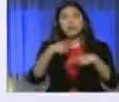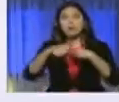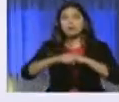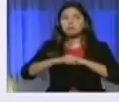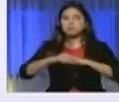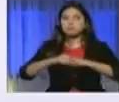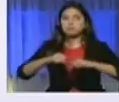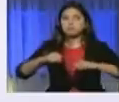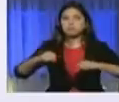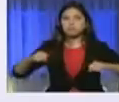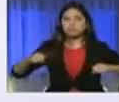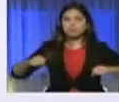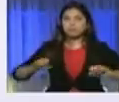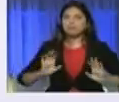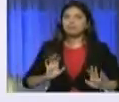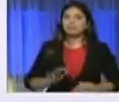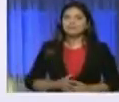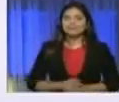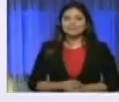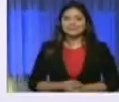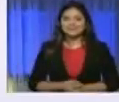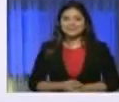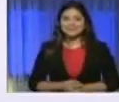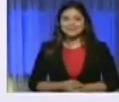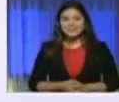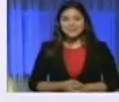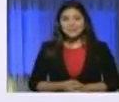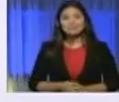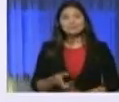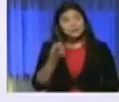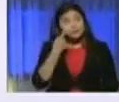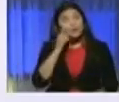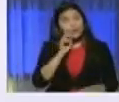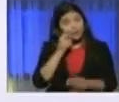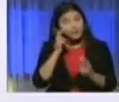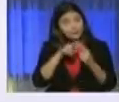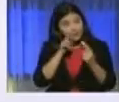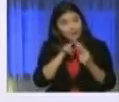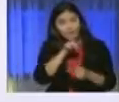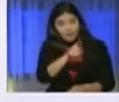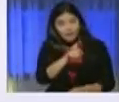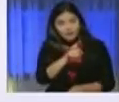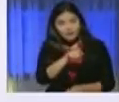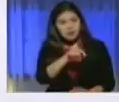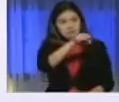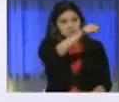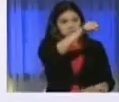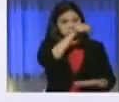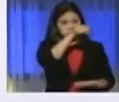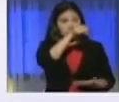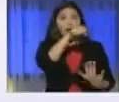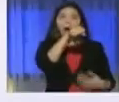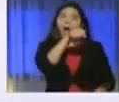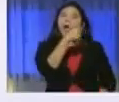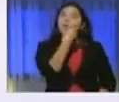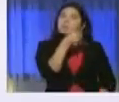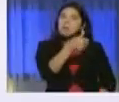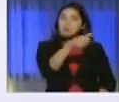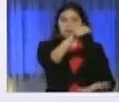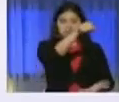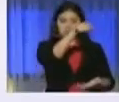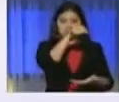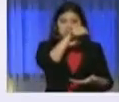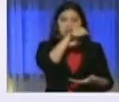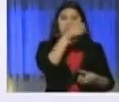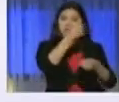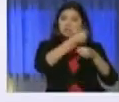poniendo gordo, ¿sí? Yo conozco casos que le llega su CLAP. Mira qué bueno me llegó el CLAP en el